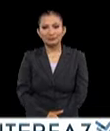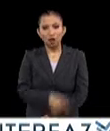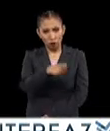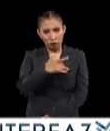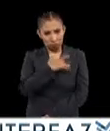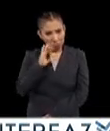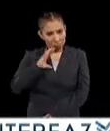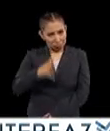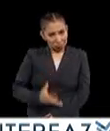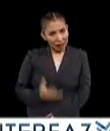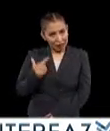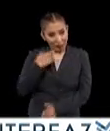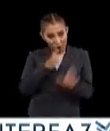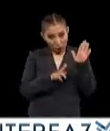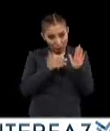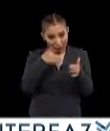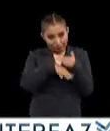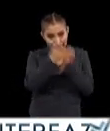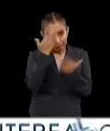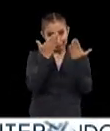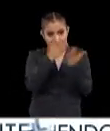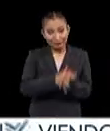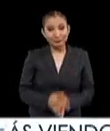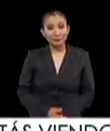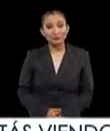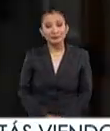¿Te sientes orgullosa de ser normalista?